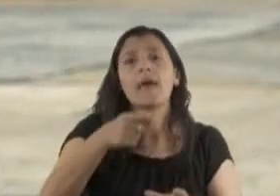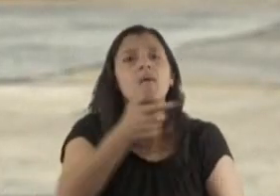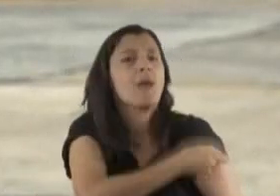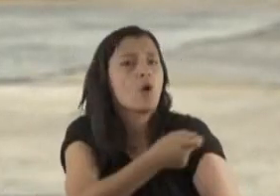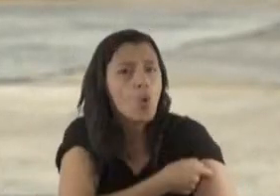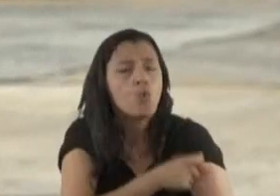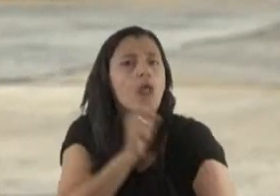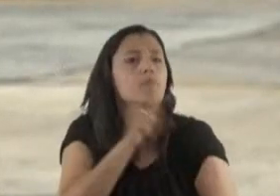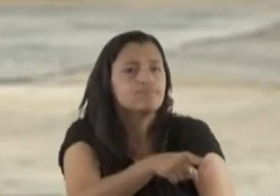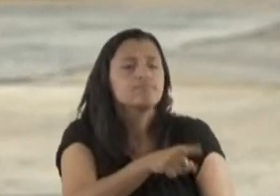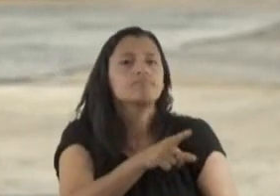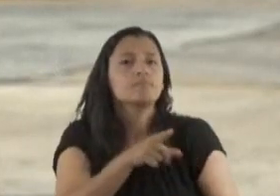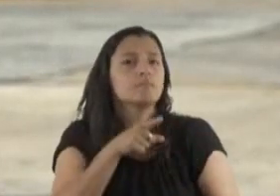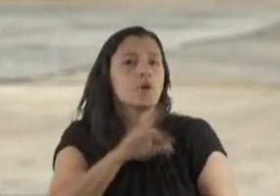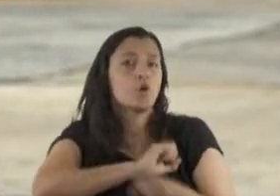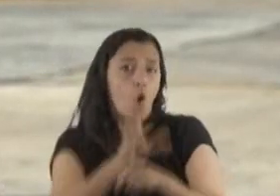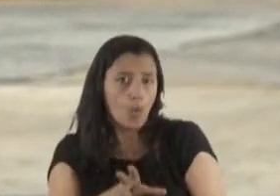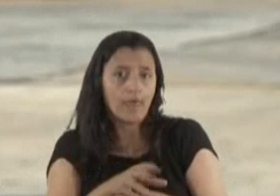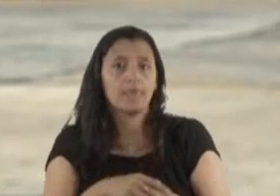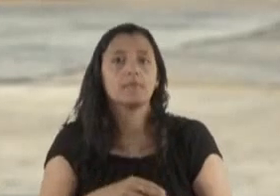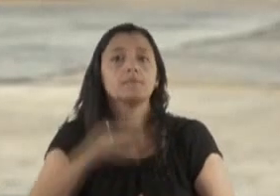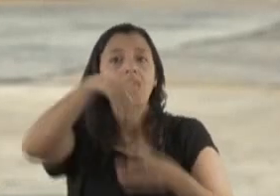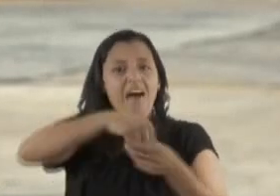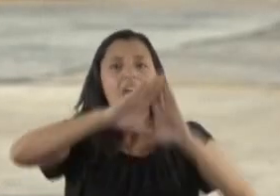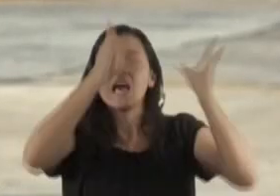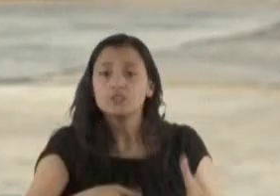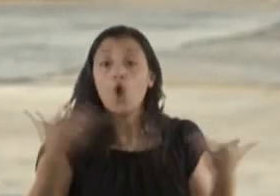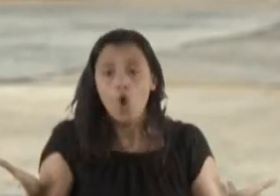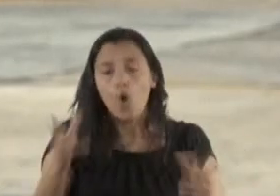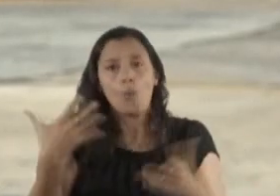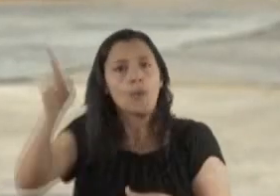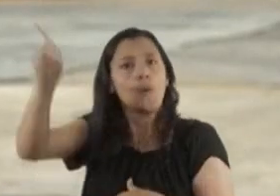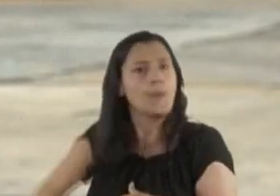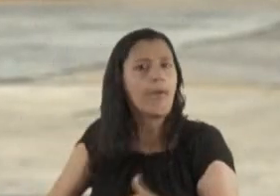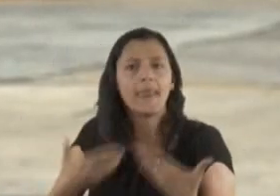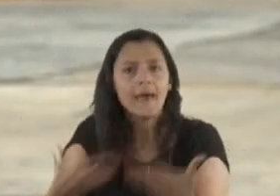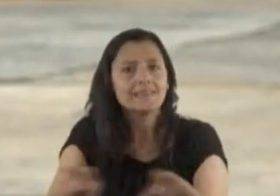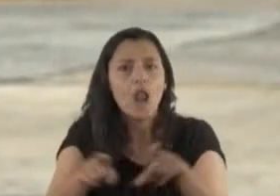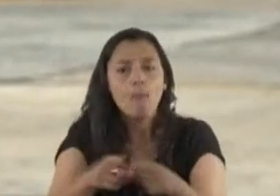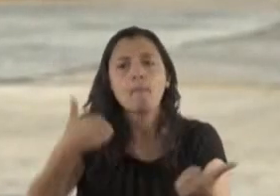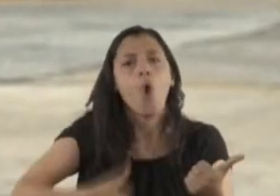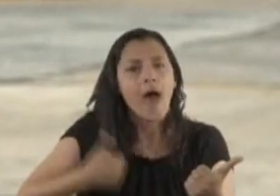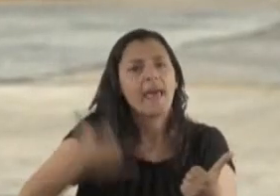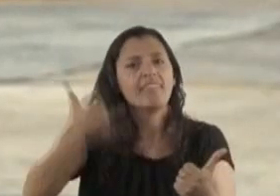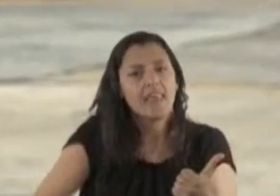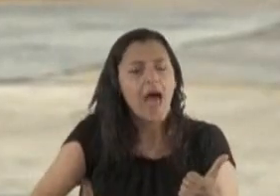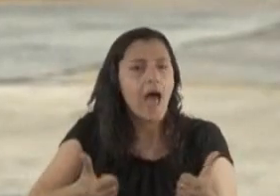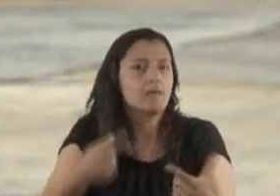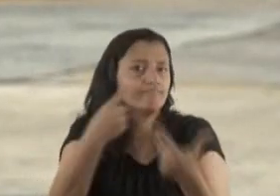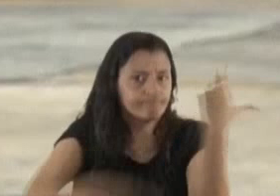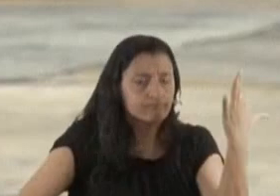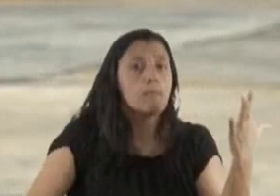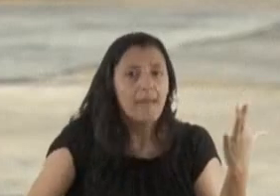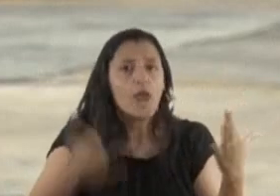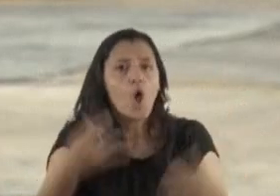nacional de múnich y por supuesto la inmensa trayectoria que tiene argentina en materia de inmunizaciones es un virus nuevo y toda la información